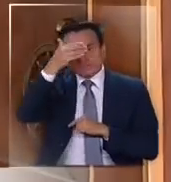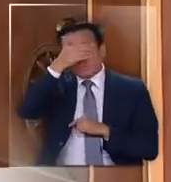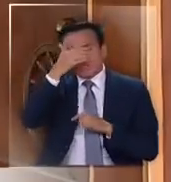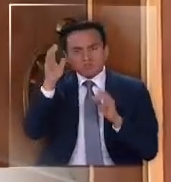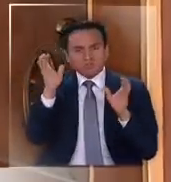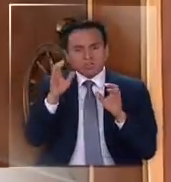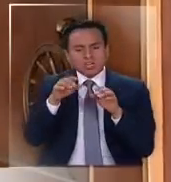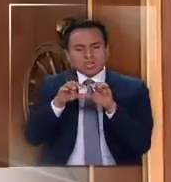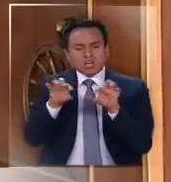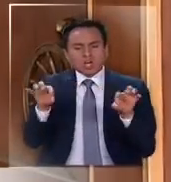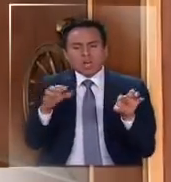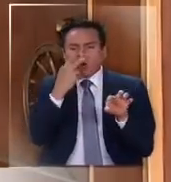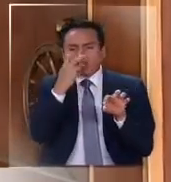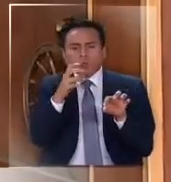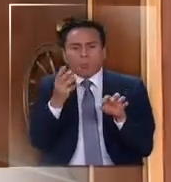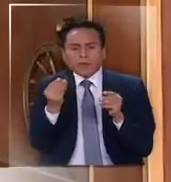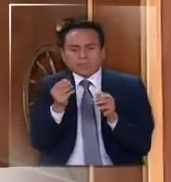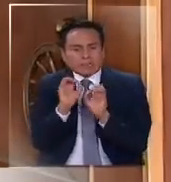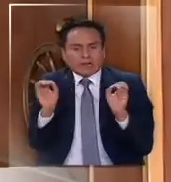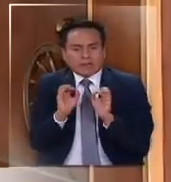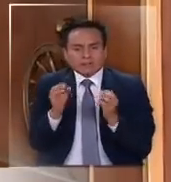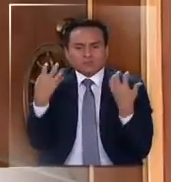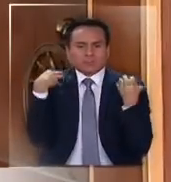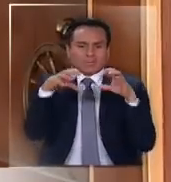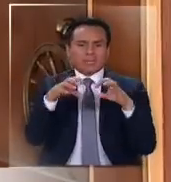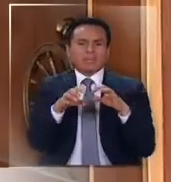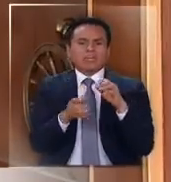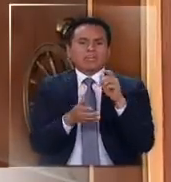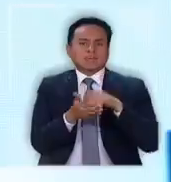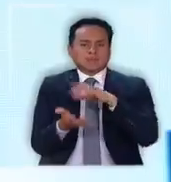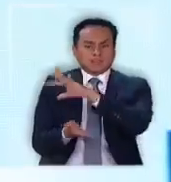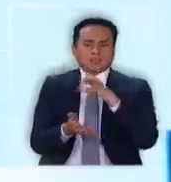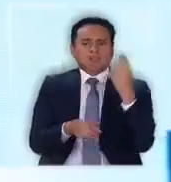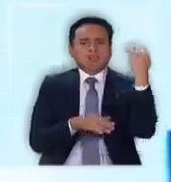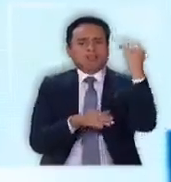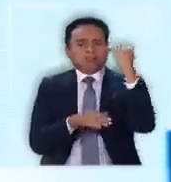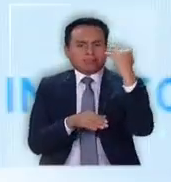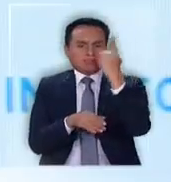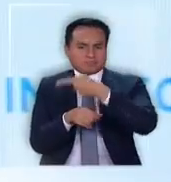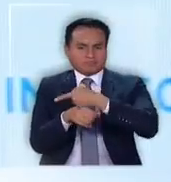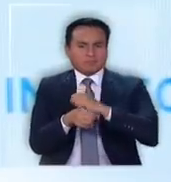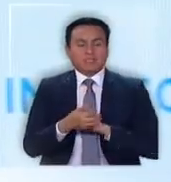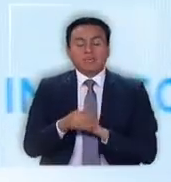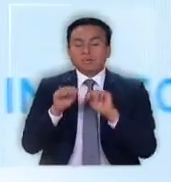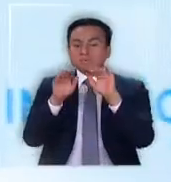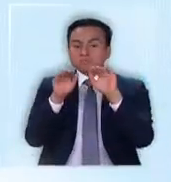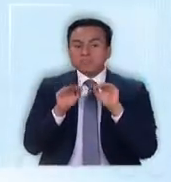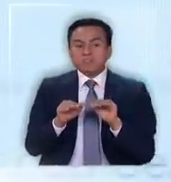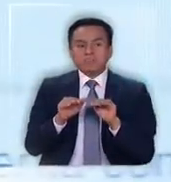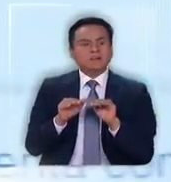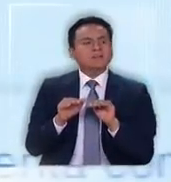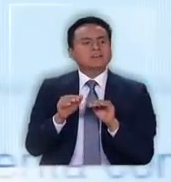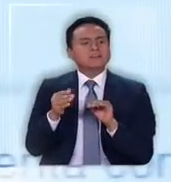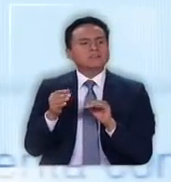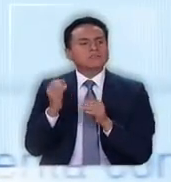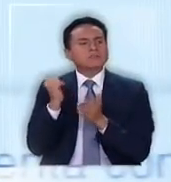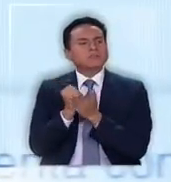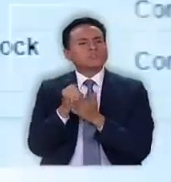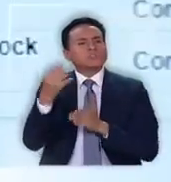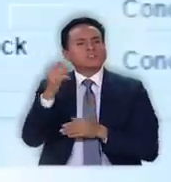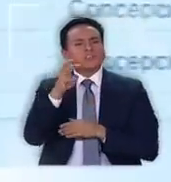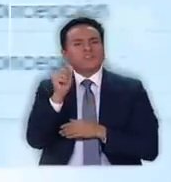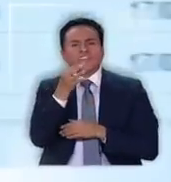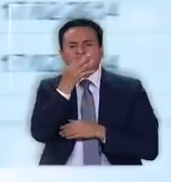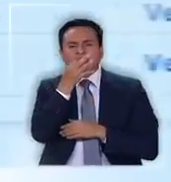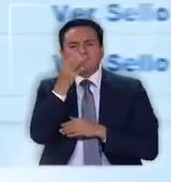la red húmeda o la red de gas, y la responsabilidad es del empleador y empresas mandantes. Fue la misma SEC la que confirmó que el sello verde